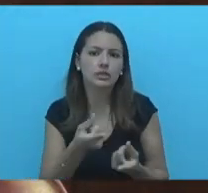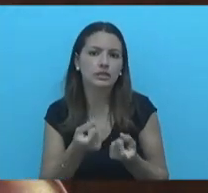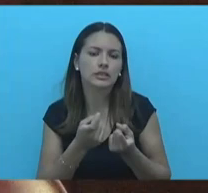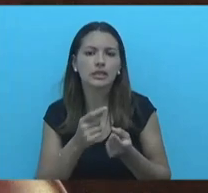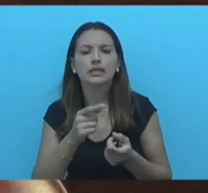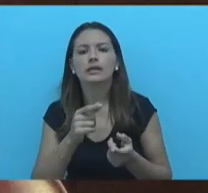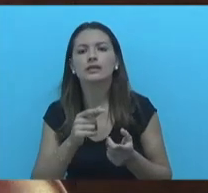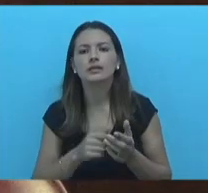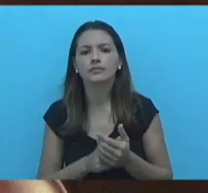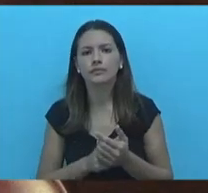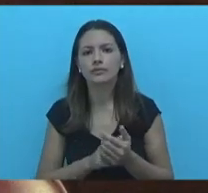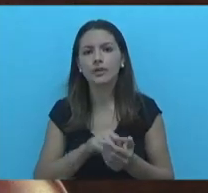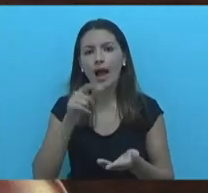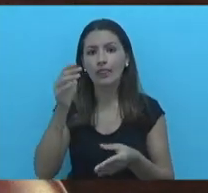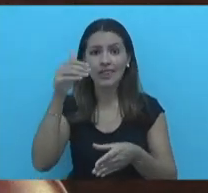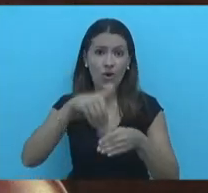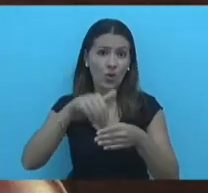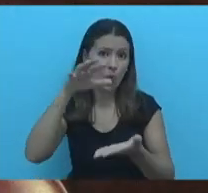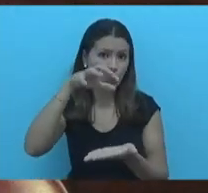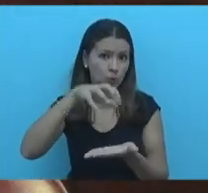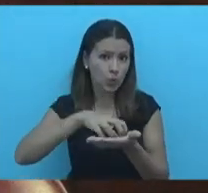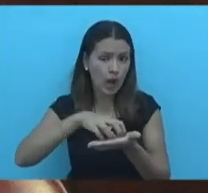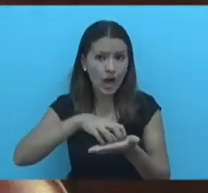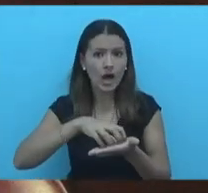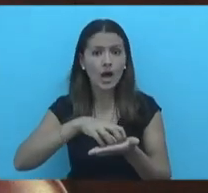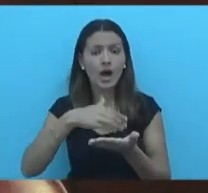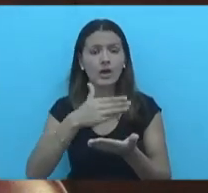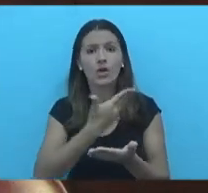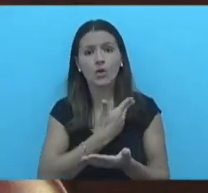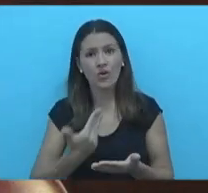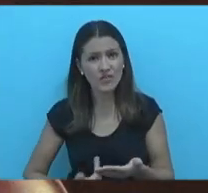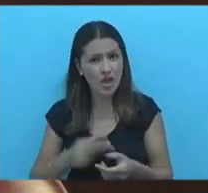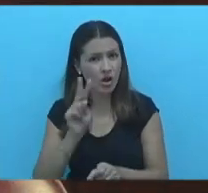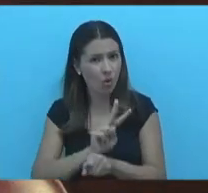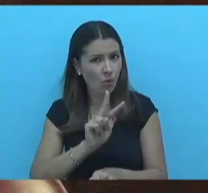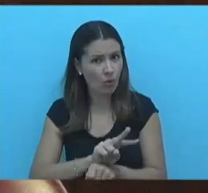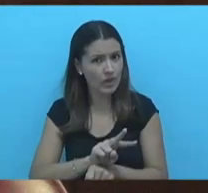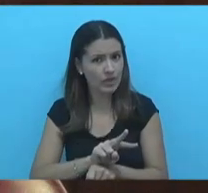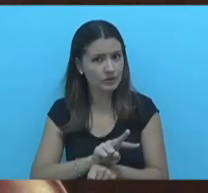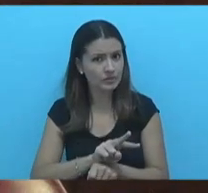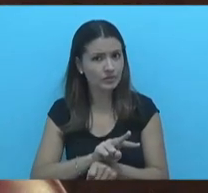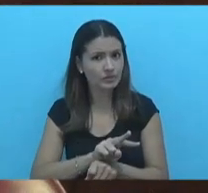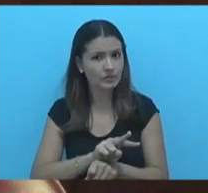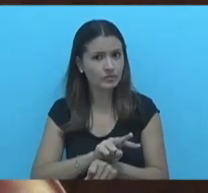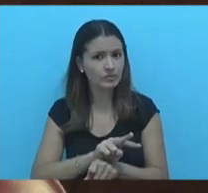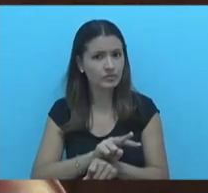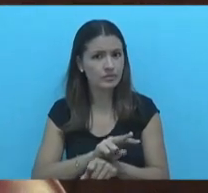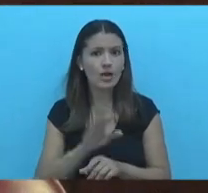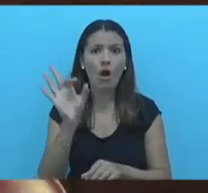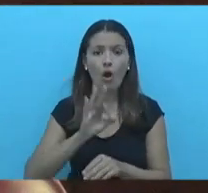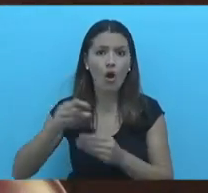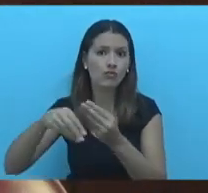alojados, acogidos en instituciones del Estado o en instituciones conveniadas, o bien cuando son acogidos